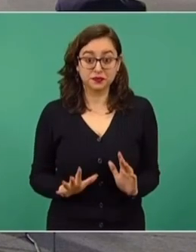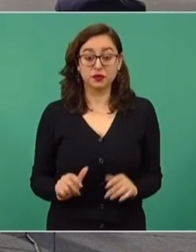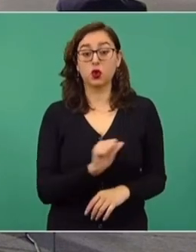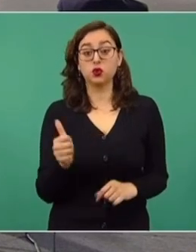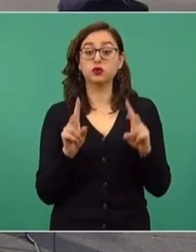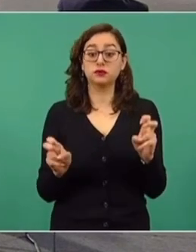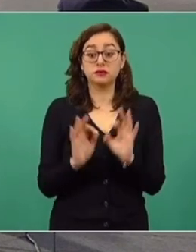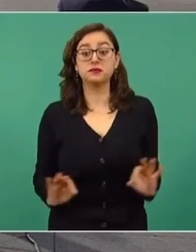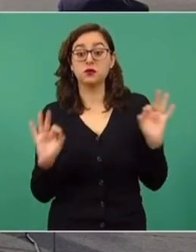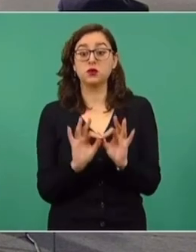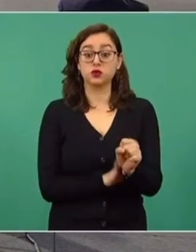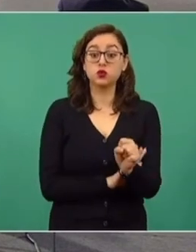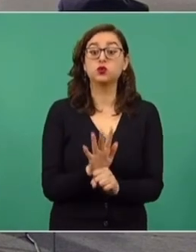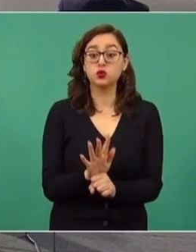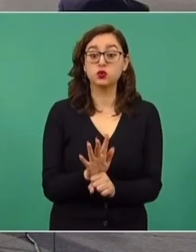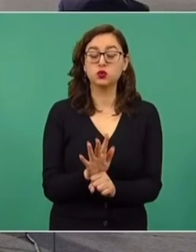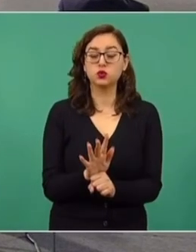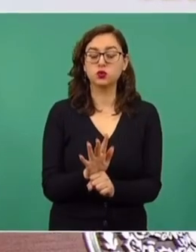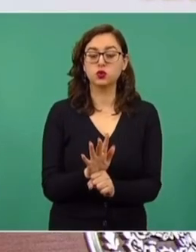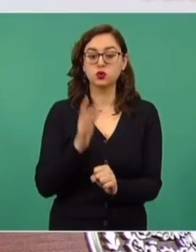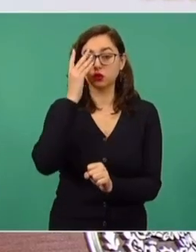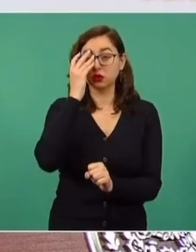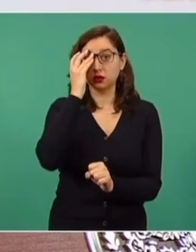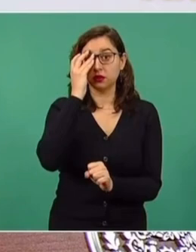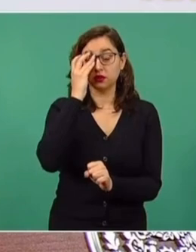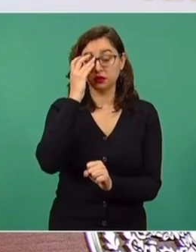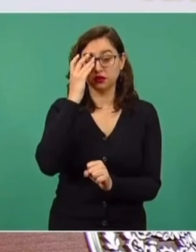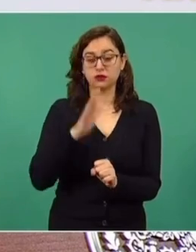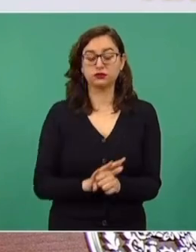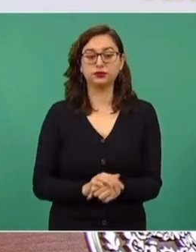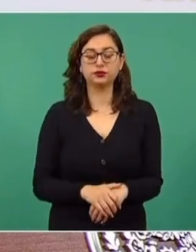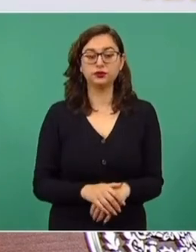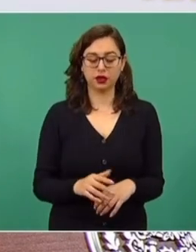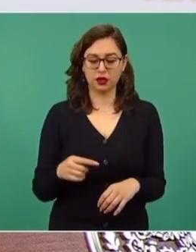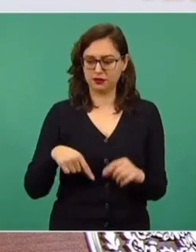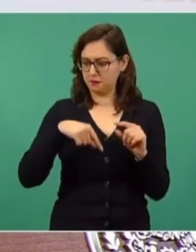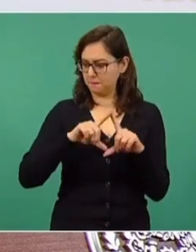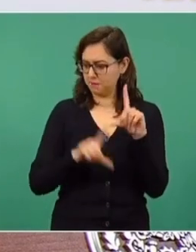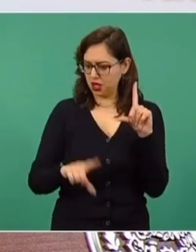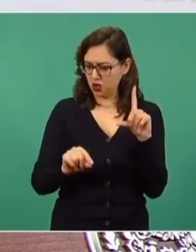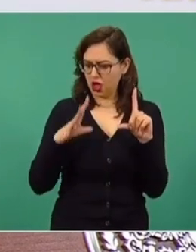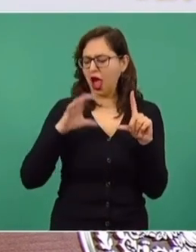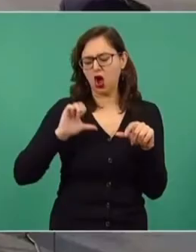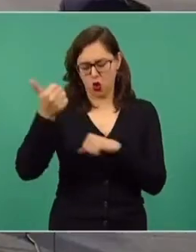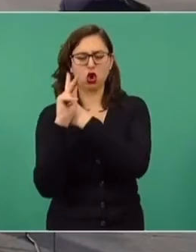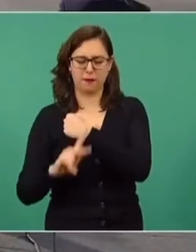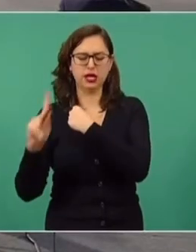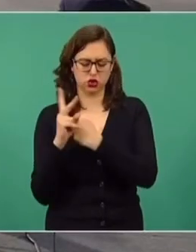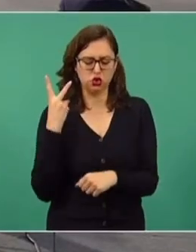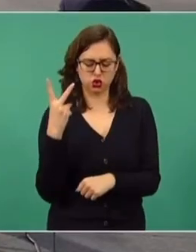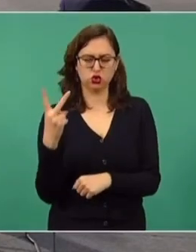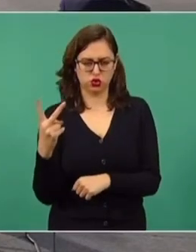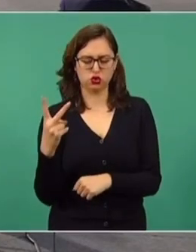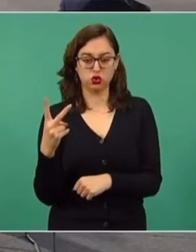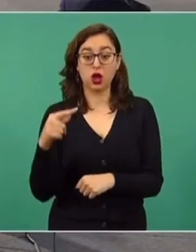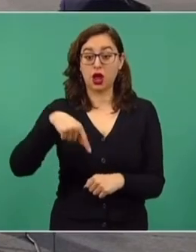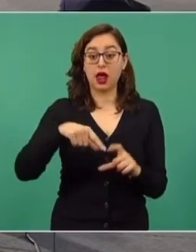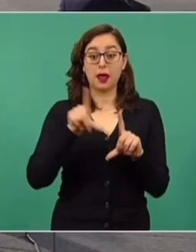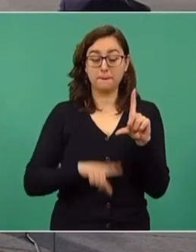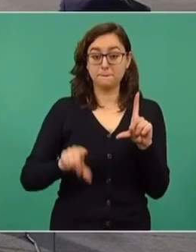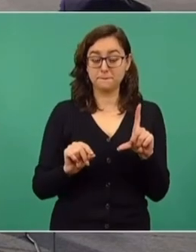otro que es importante méxico es el único país y otro país en el mundo que